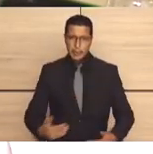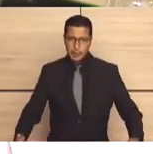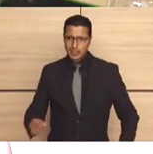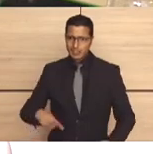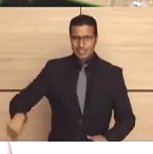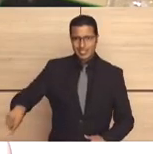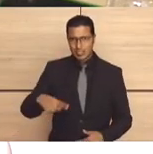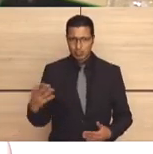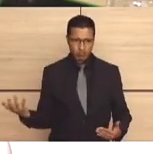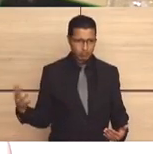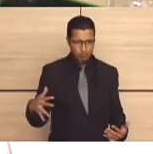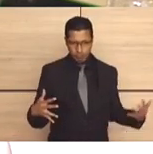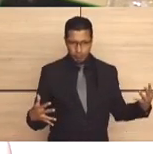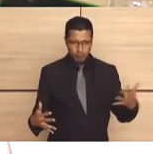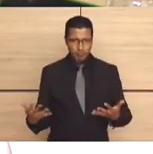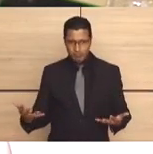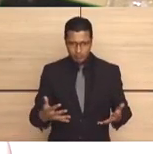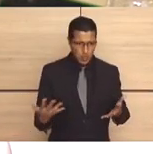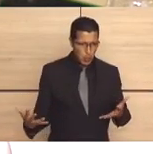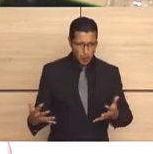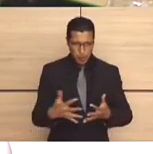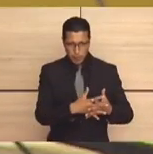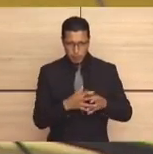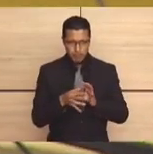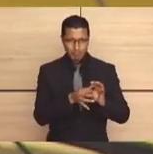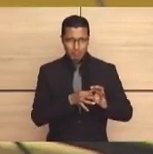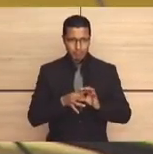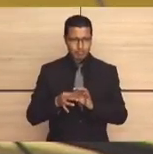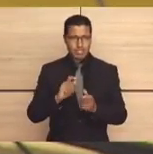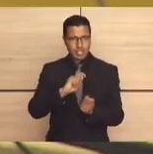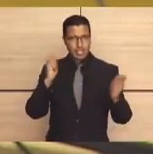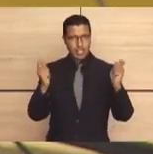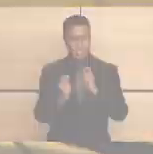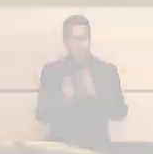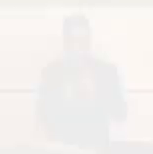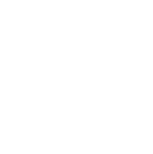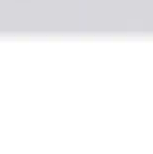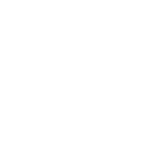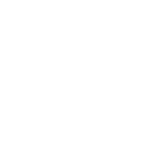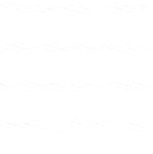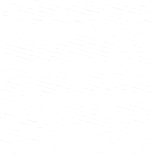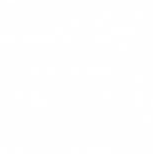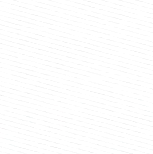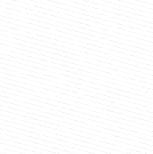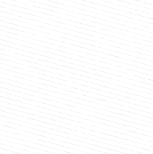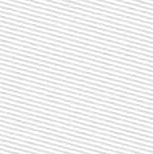poder hacer parte de este cambio, pero también necesitamos que más personas se sumen a esto.